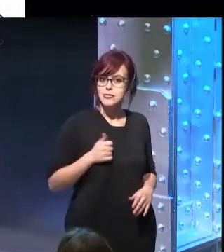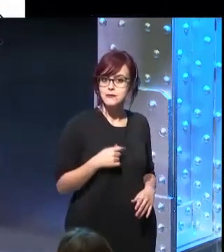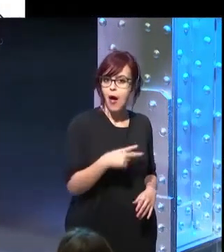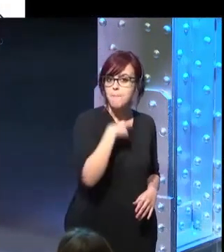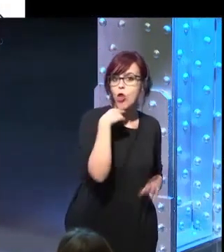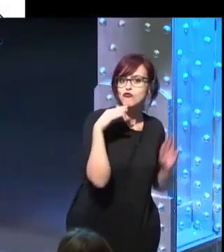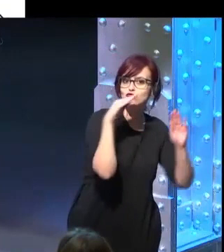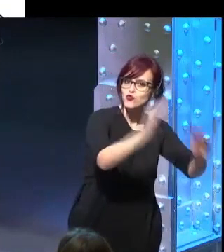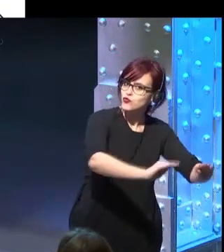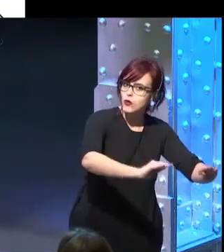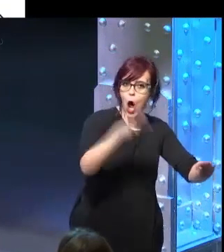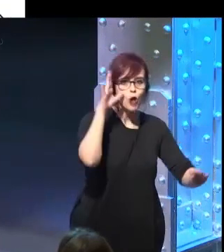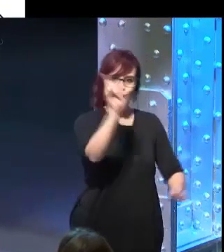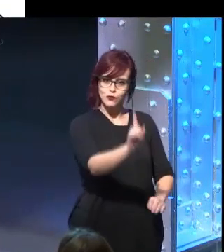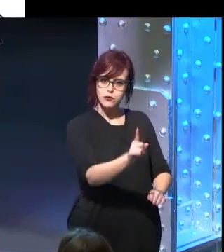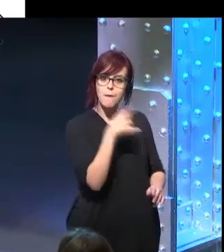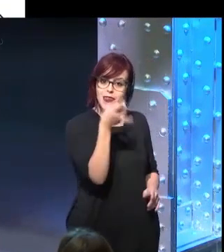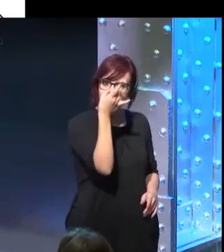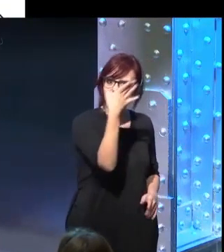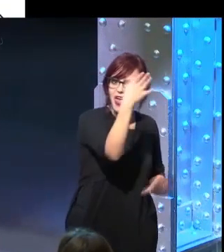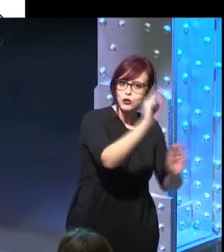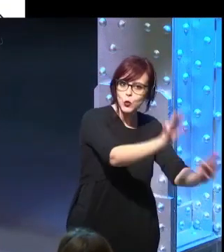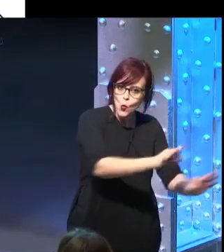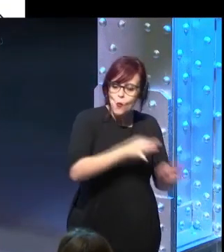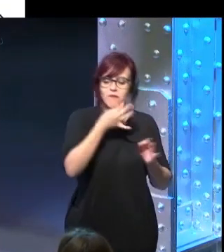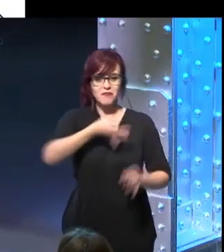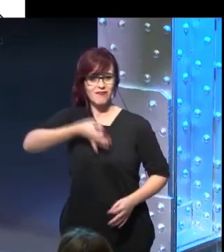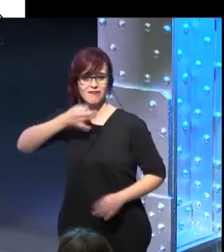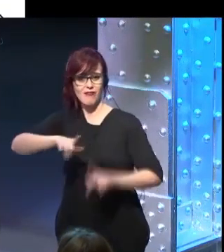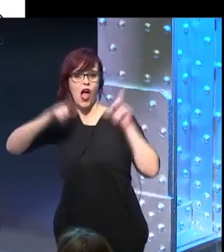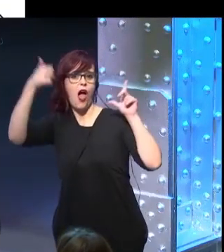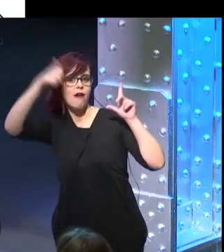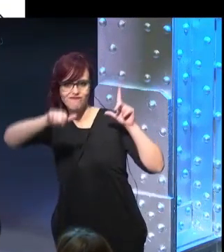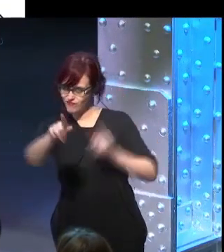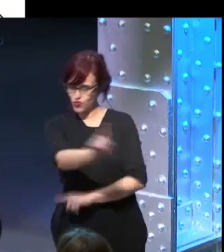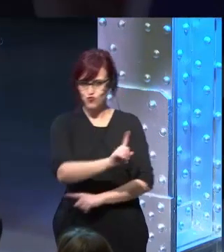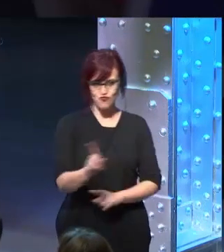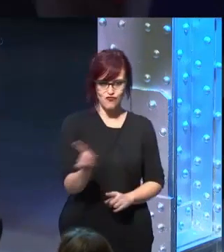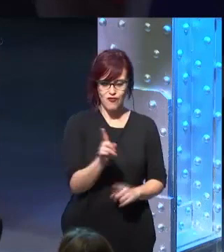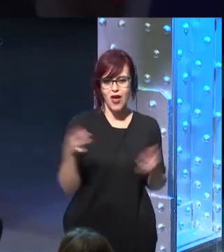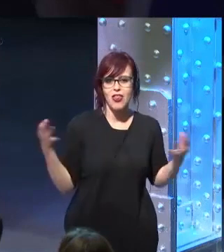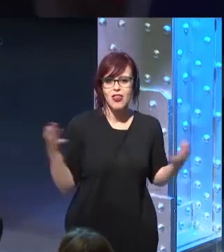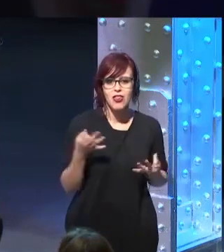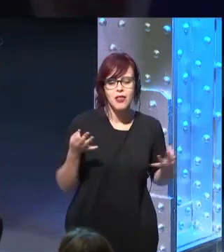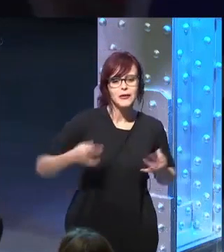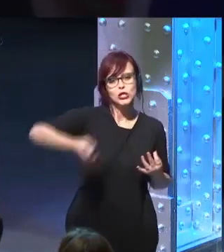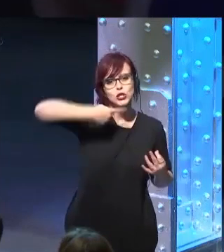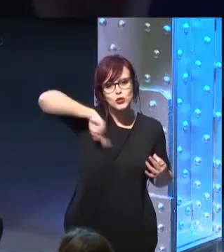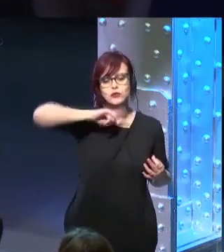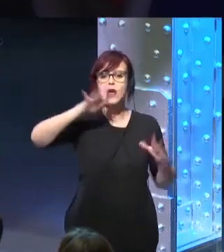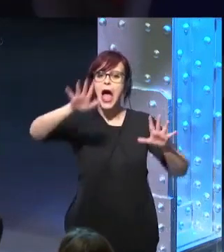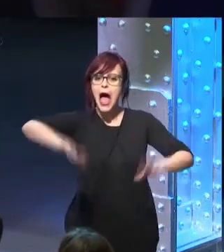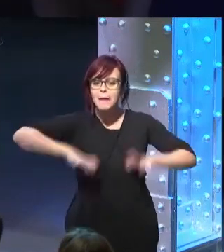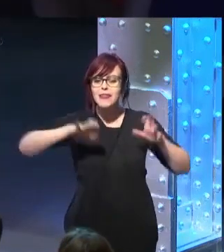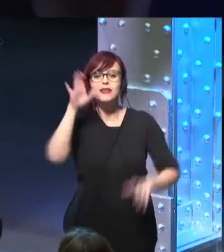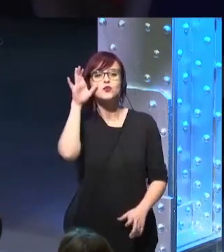escuchar esa voz. Todos estamos perdiendo aquí. La cuestión es ¿cómo conseguimos, cómo